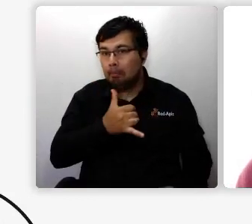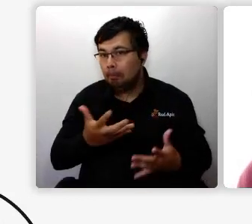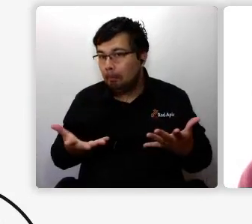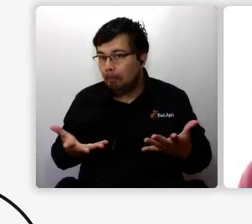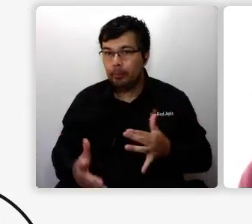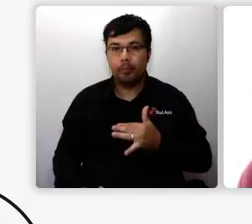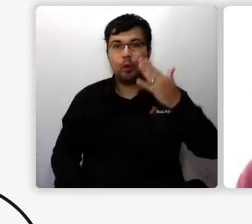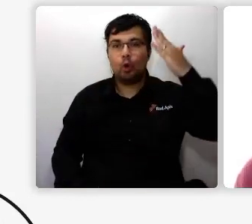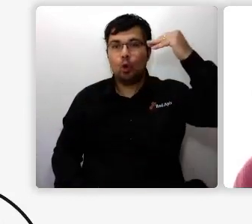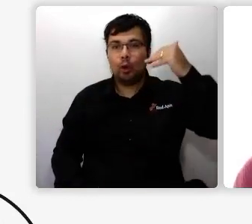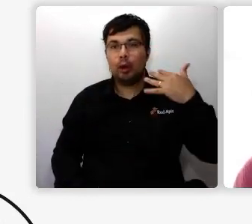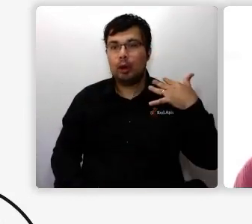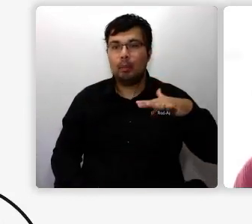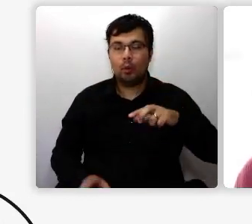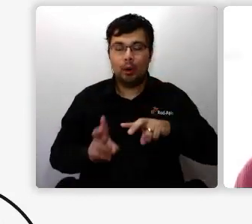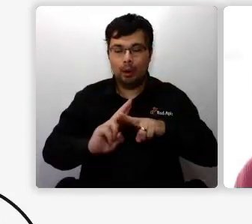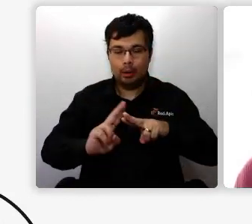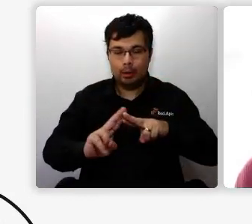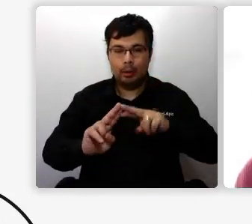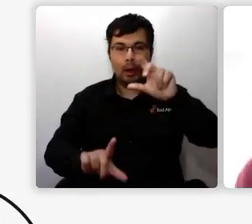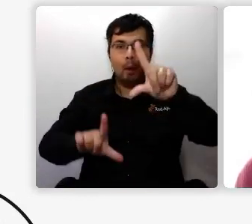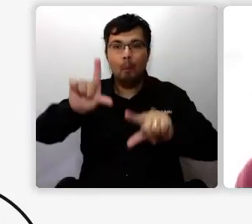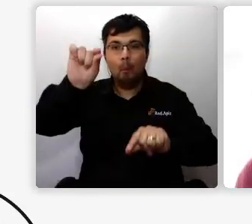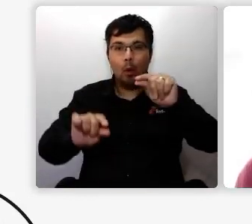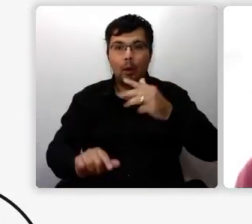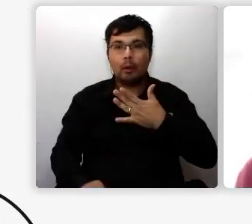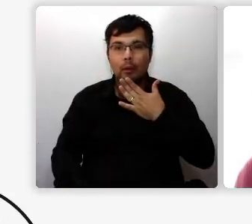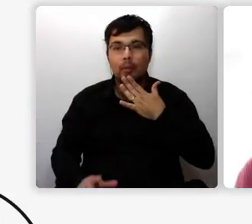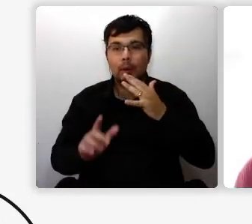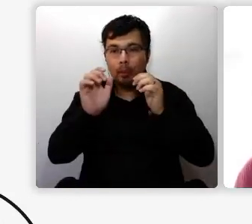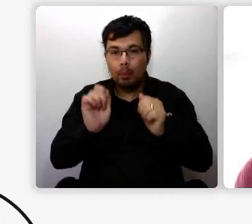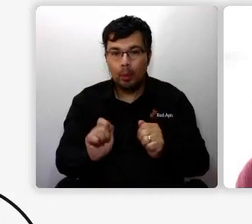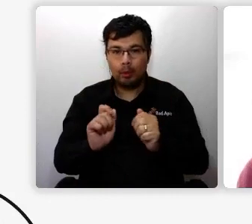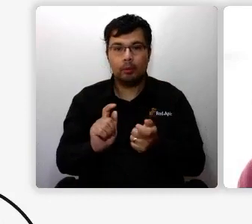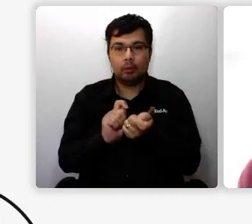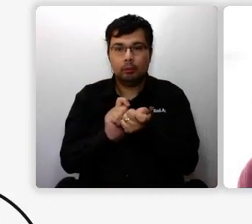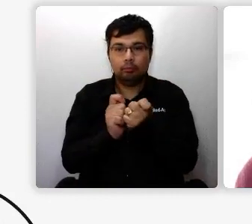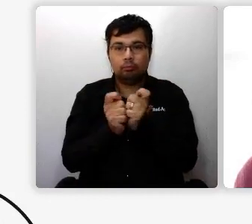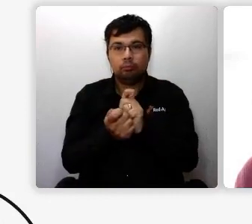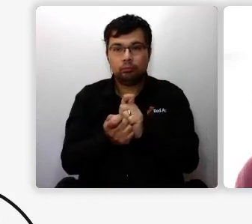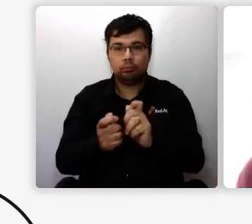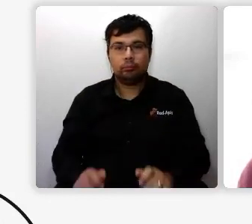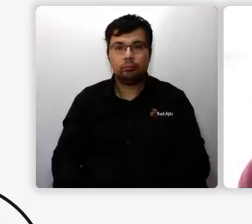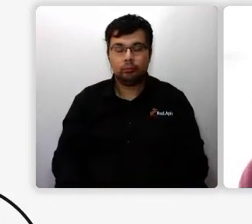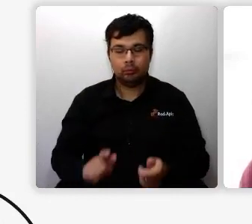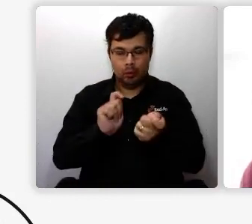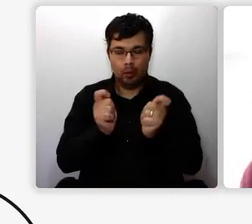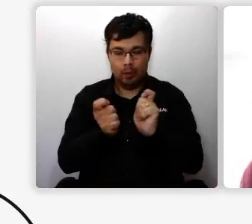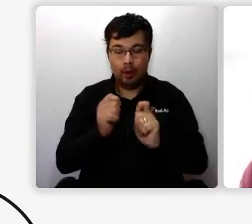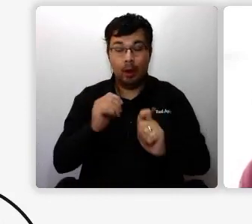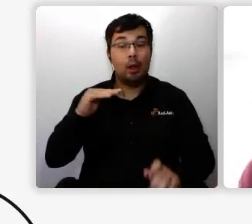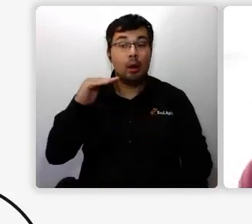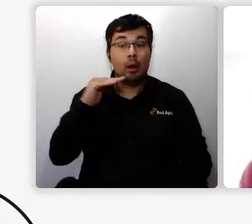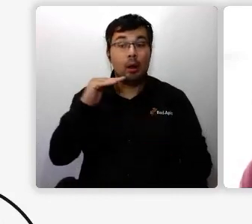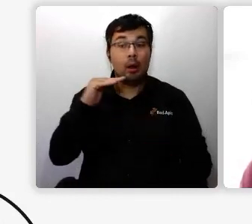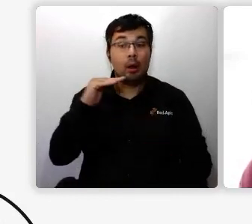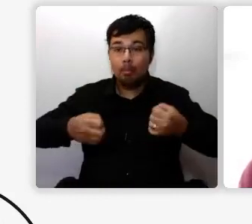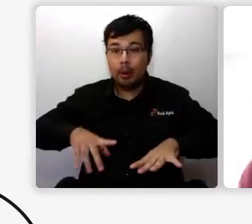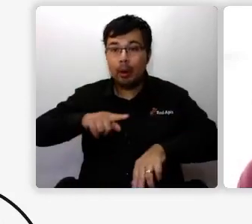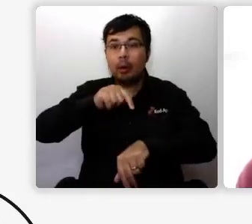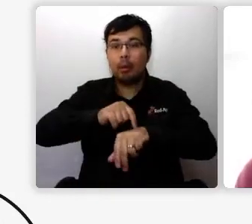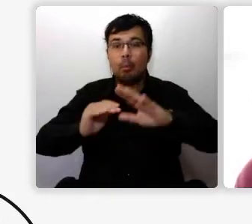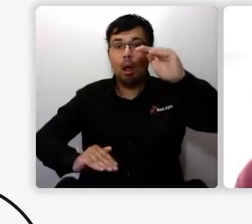Fundamental ir haciendo mediciones también para poder corregir y corregir rápido, no perder tiempo. Muchas veces perdemos